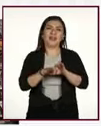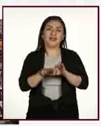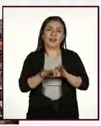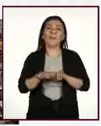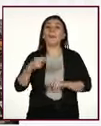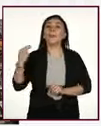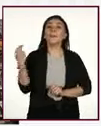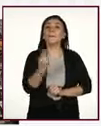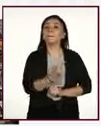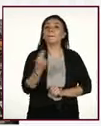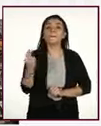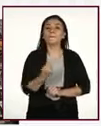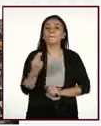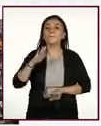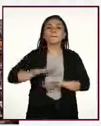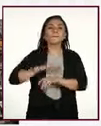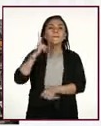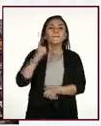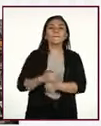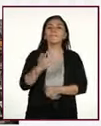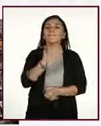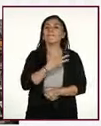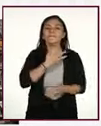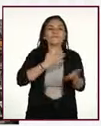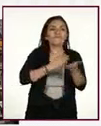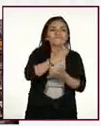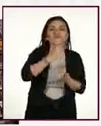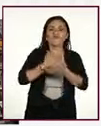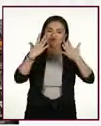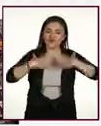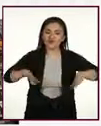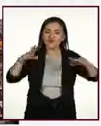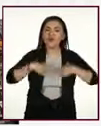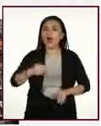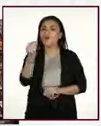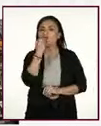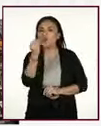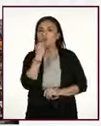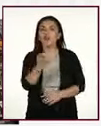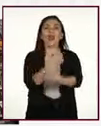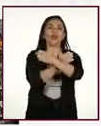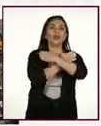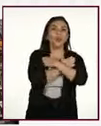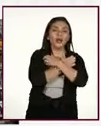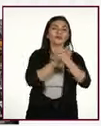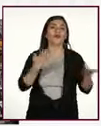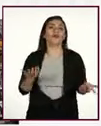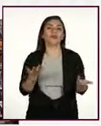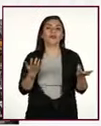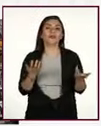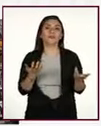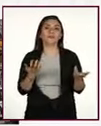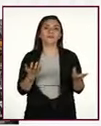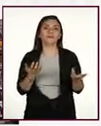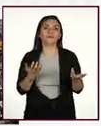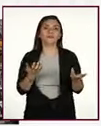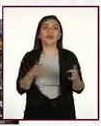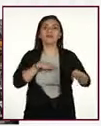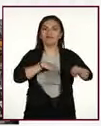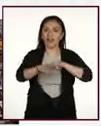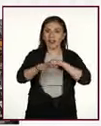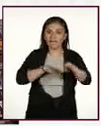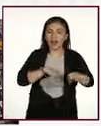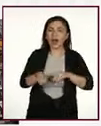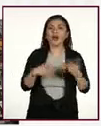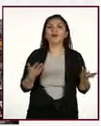lo que necesitamos es que haya acceso a la ropa, a la comida, a la educación, a las oportunidades de